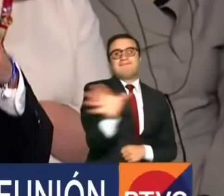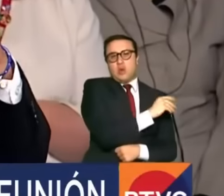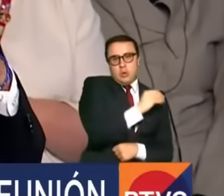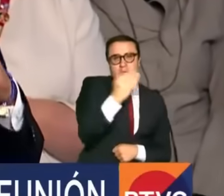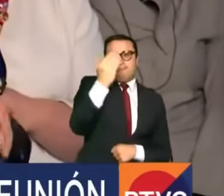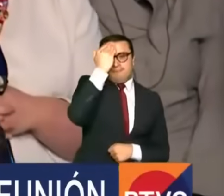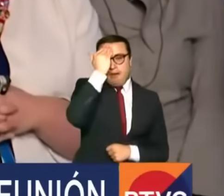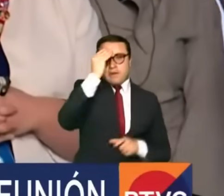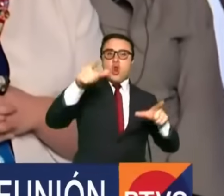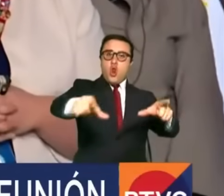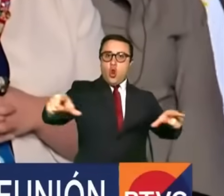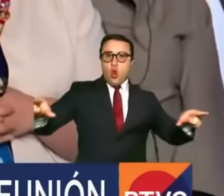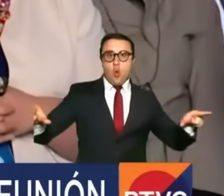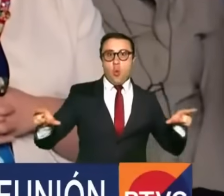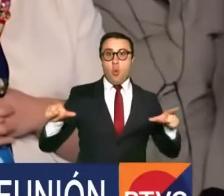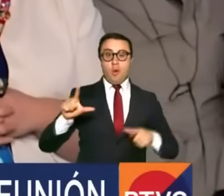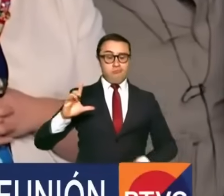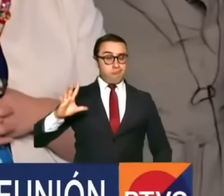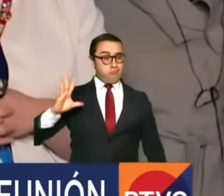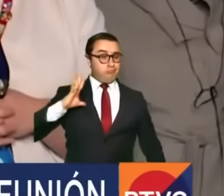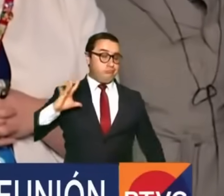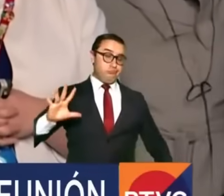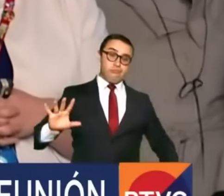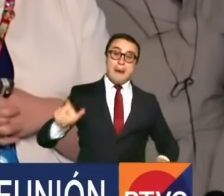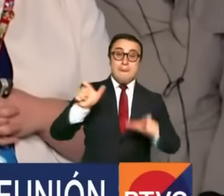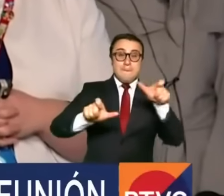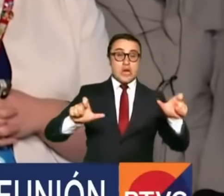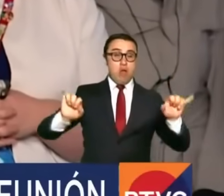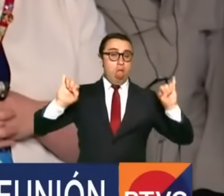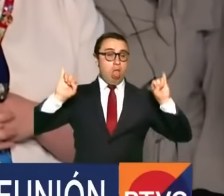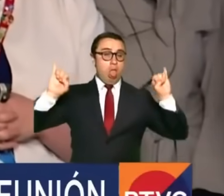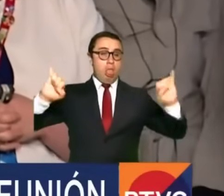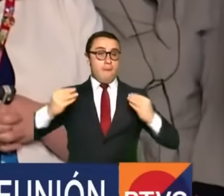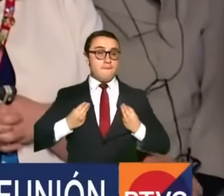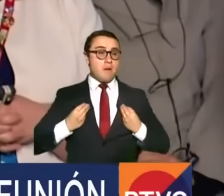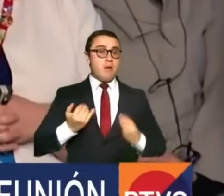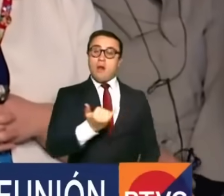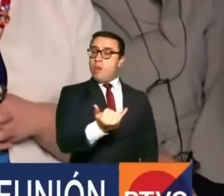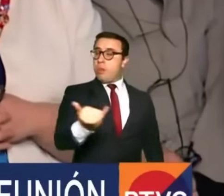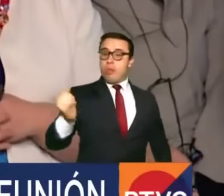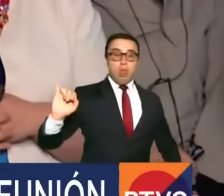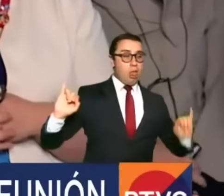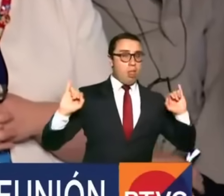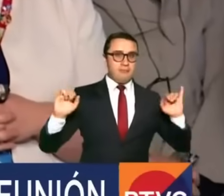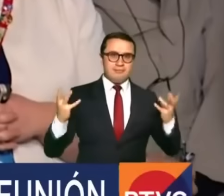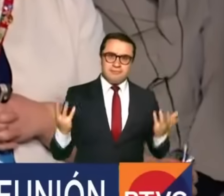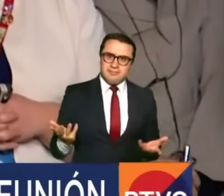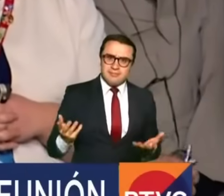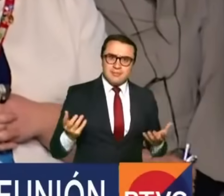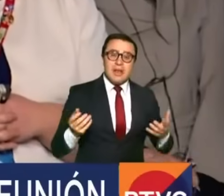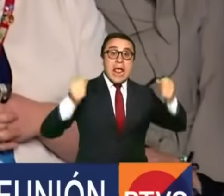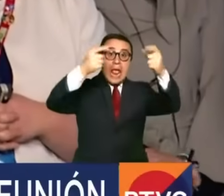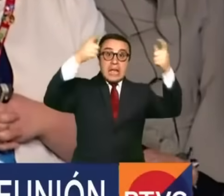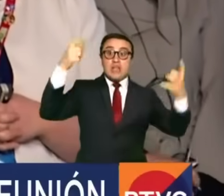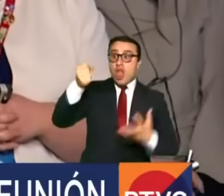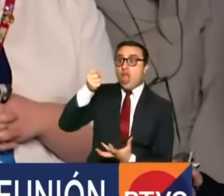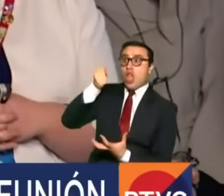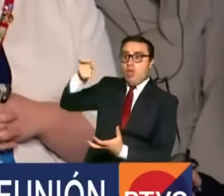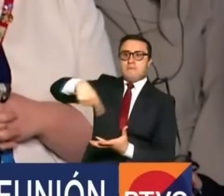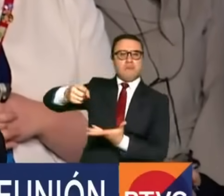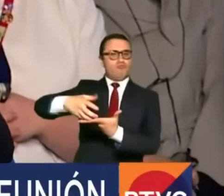zonas relativamente más pudientes del país. Es decir, el desarrollo de la inversión pública fue lo